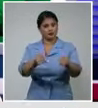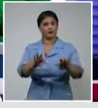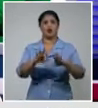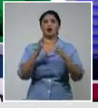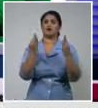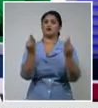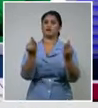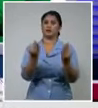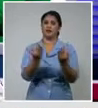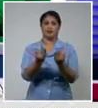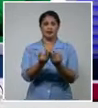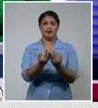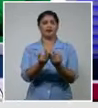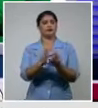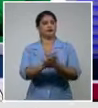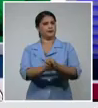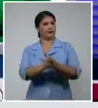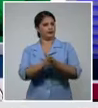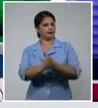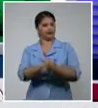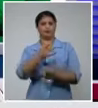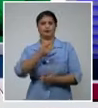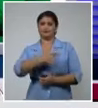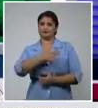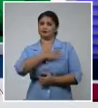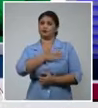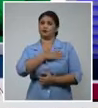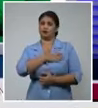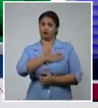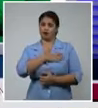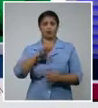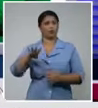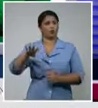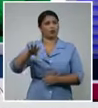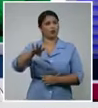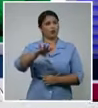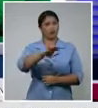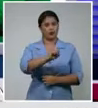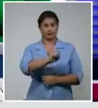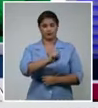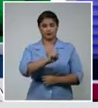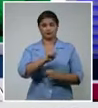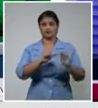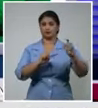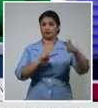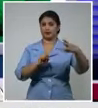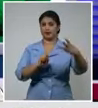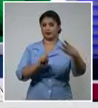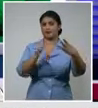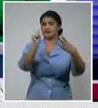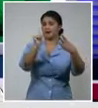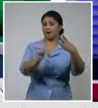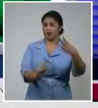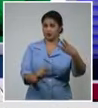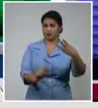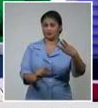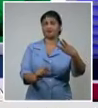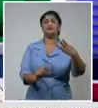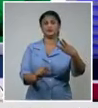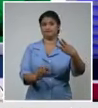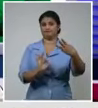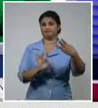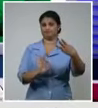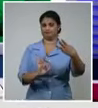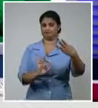fallece. Reiteramos nuestras condolencias a familiares y amistades. La otra persona